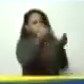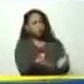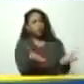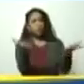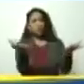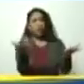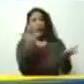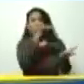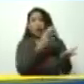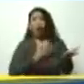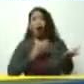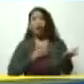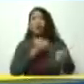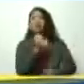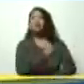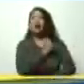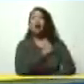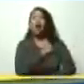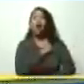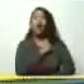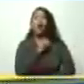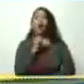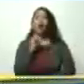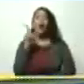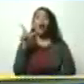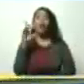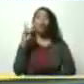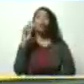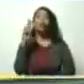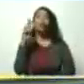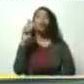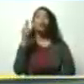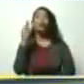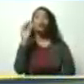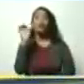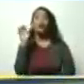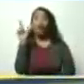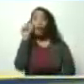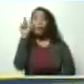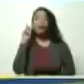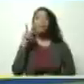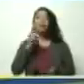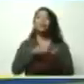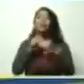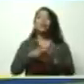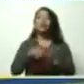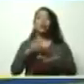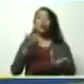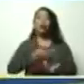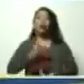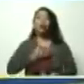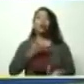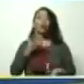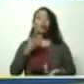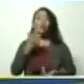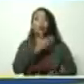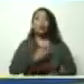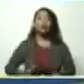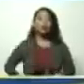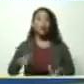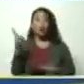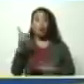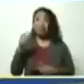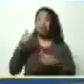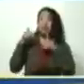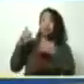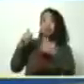está el alcalde de Chacao Gustavo Duque que quiere ser candidato presidencial está el alcalde de Baruta ese muchacho me cae muy bien